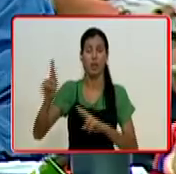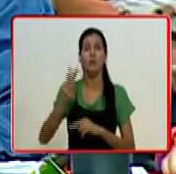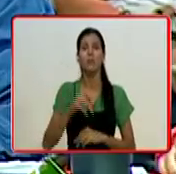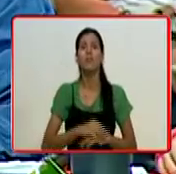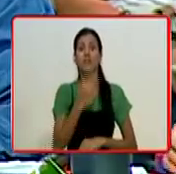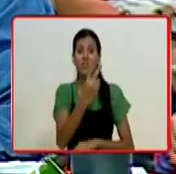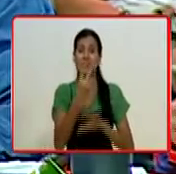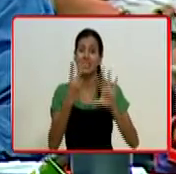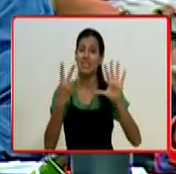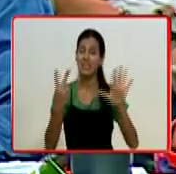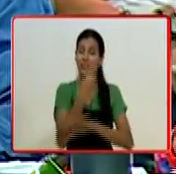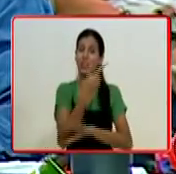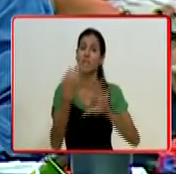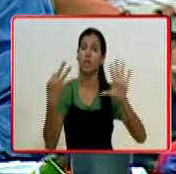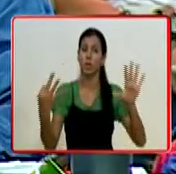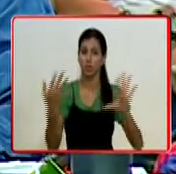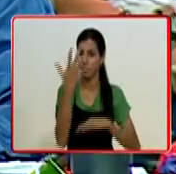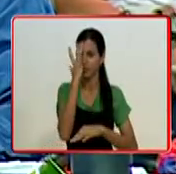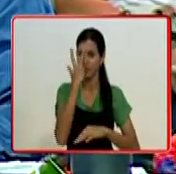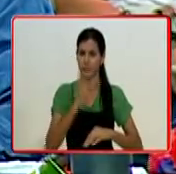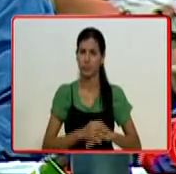27 y 28 de febrero,